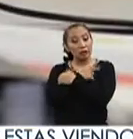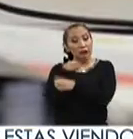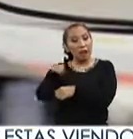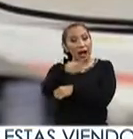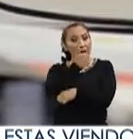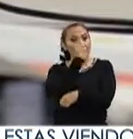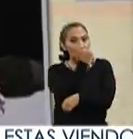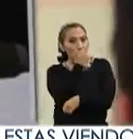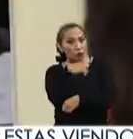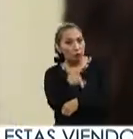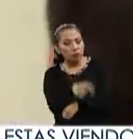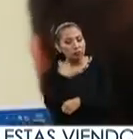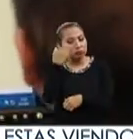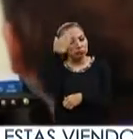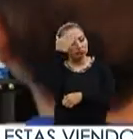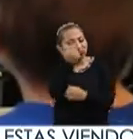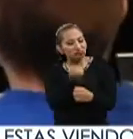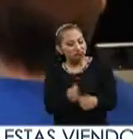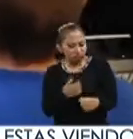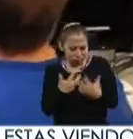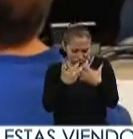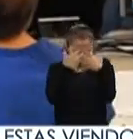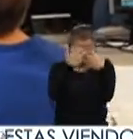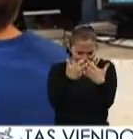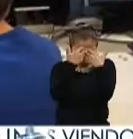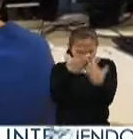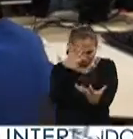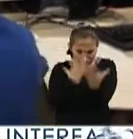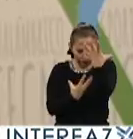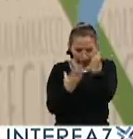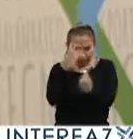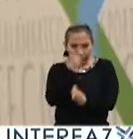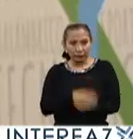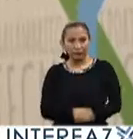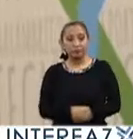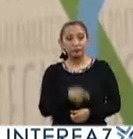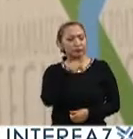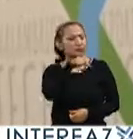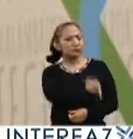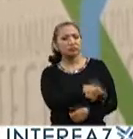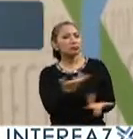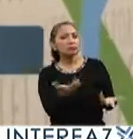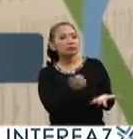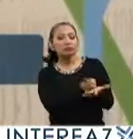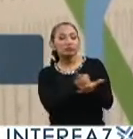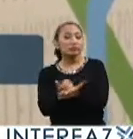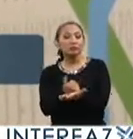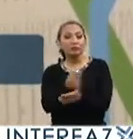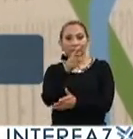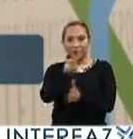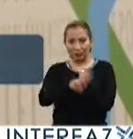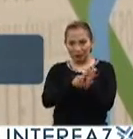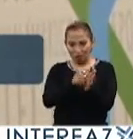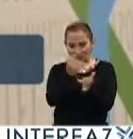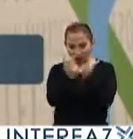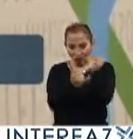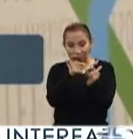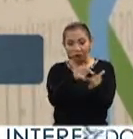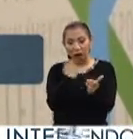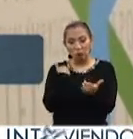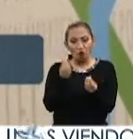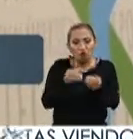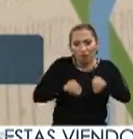permite a los estudiantes desarrollar competencias en sus procesos de aprendizaje. La ventaja es que los videojuegos todos sabemos que son un medio